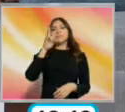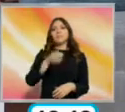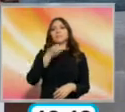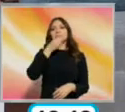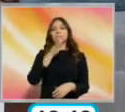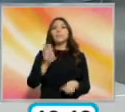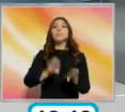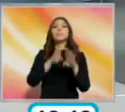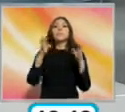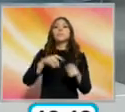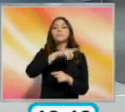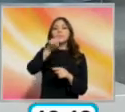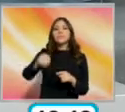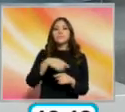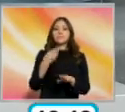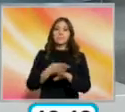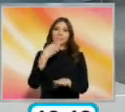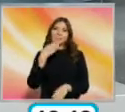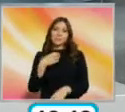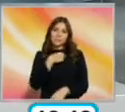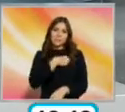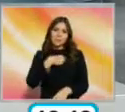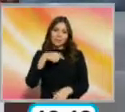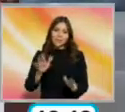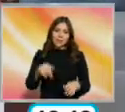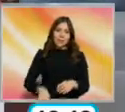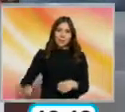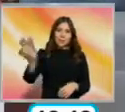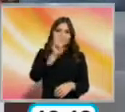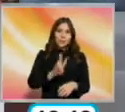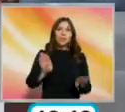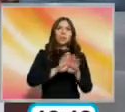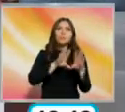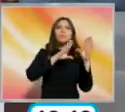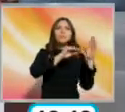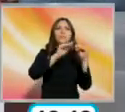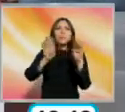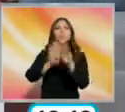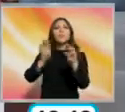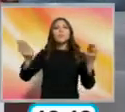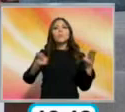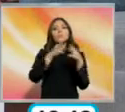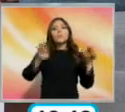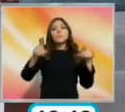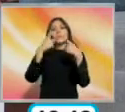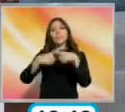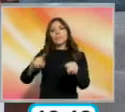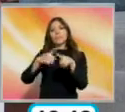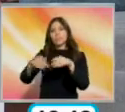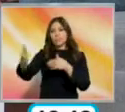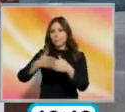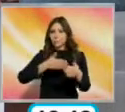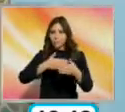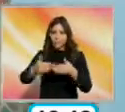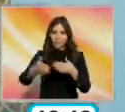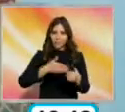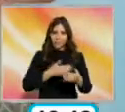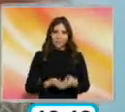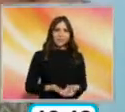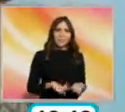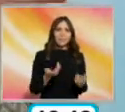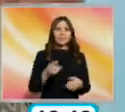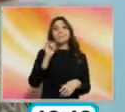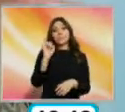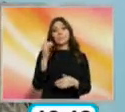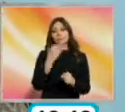Ya, bien. muy contentos de que es viernes, sí, pero Sí. de que nos vas a enseñar a interpretar algunos instrumentos de manera muy moderna. Digital. Es que hay